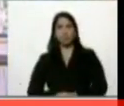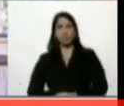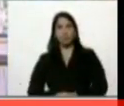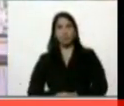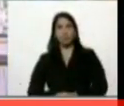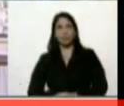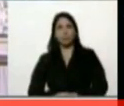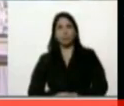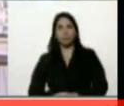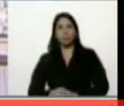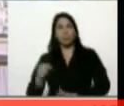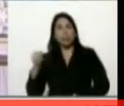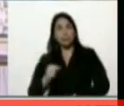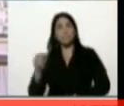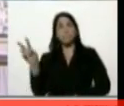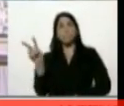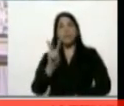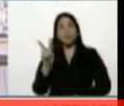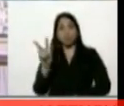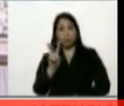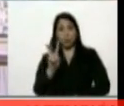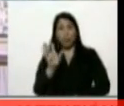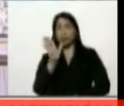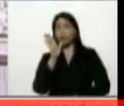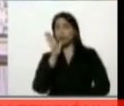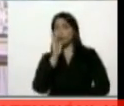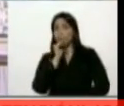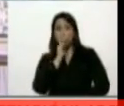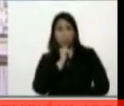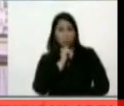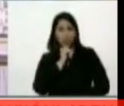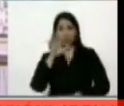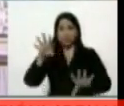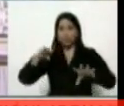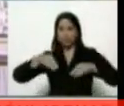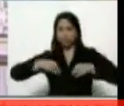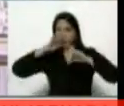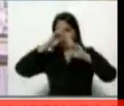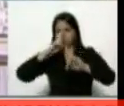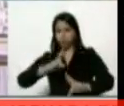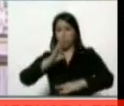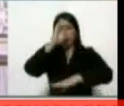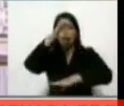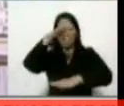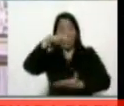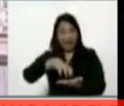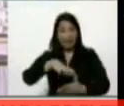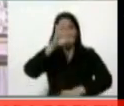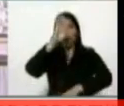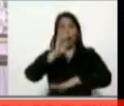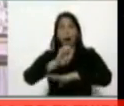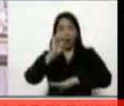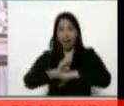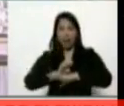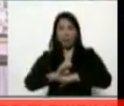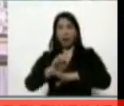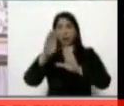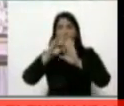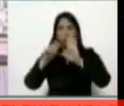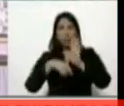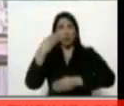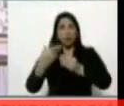un poquitico de esto y abrir un poquito la ventana para que la gente pueda entender de nuevo parte del hilo conductor de este tipo de situaciones. Ajá.